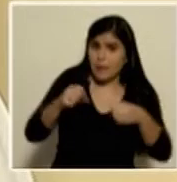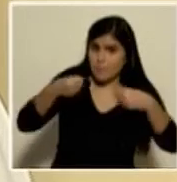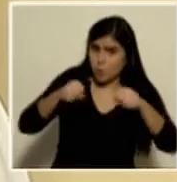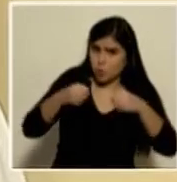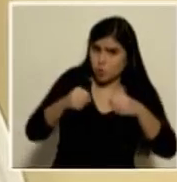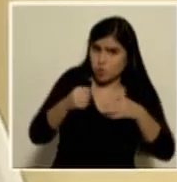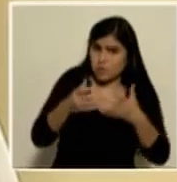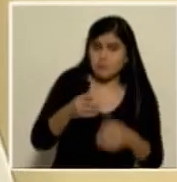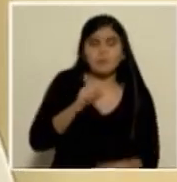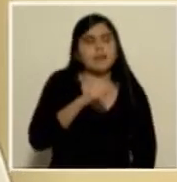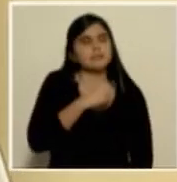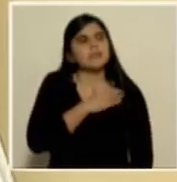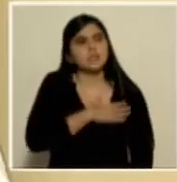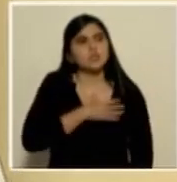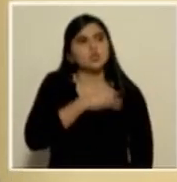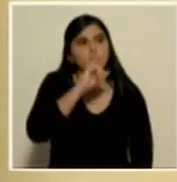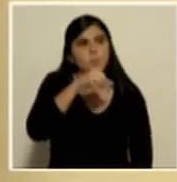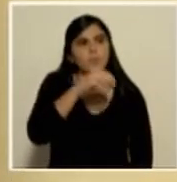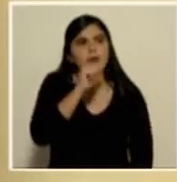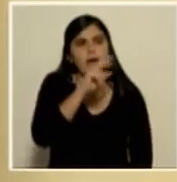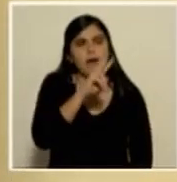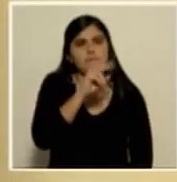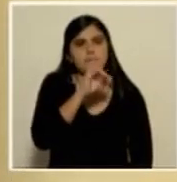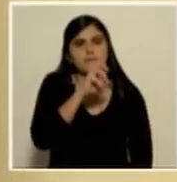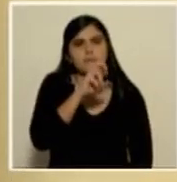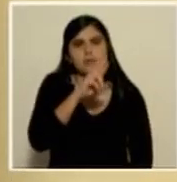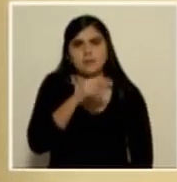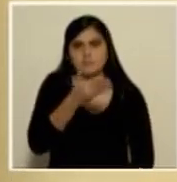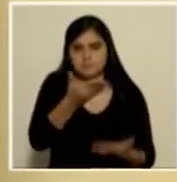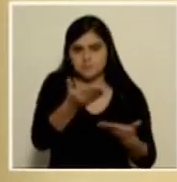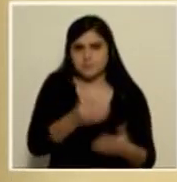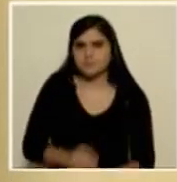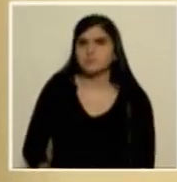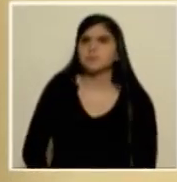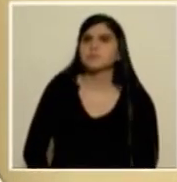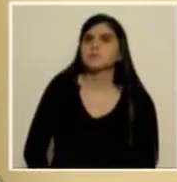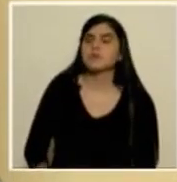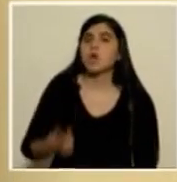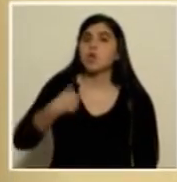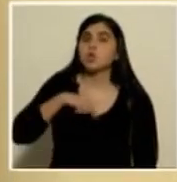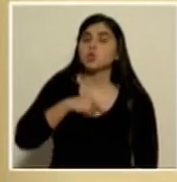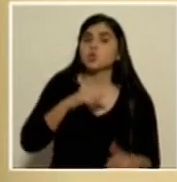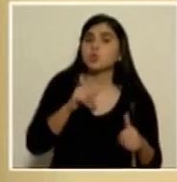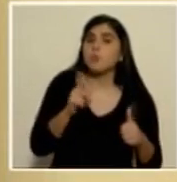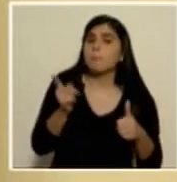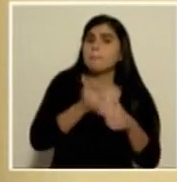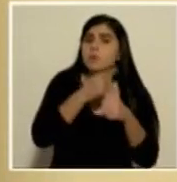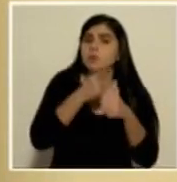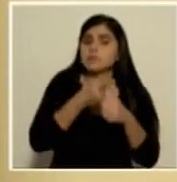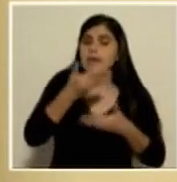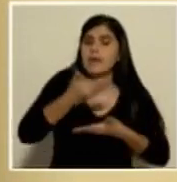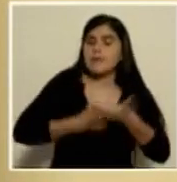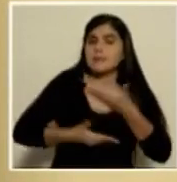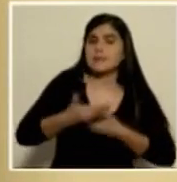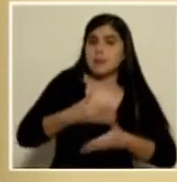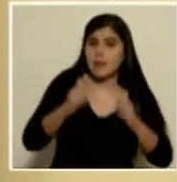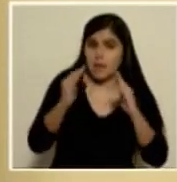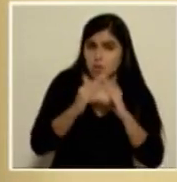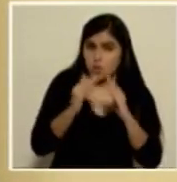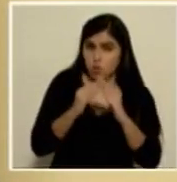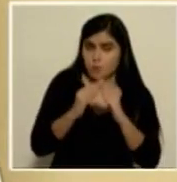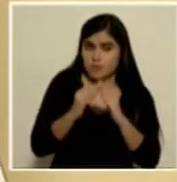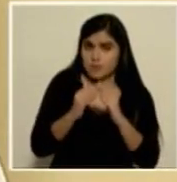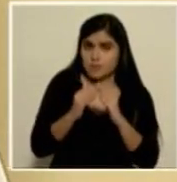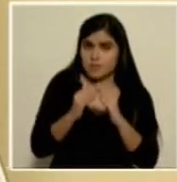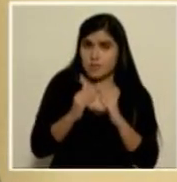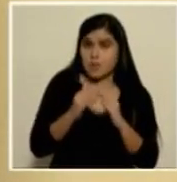o no trabajar. Disculpe, don Javier. En relación con los mensajeros, en esto lo que estamos priorizando son las entregas a domicilio de